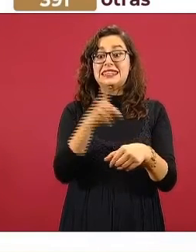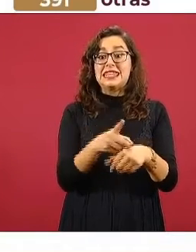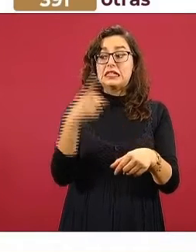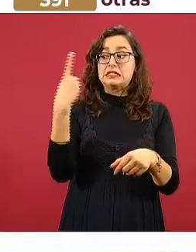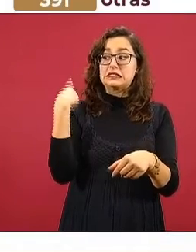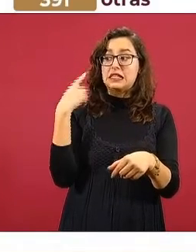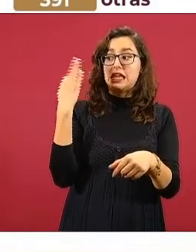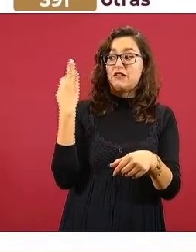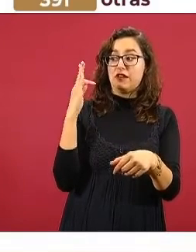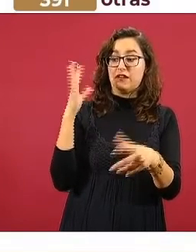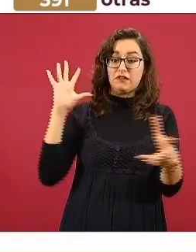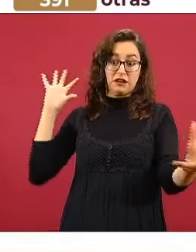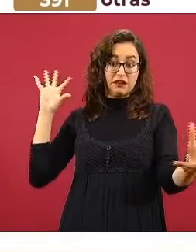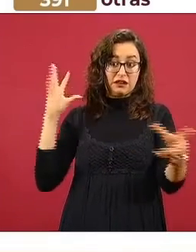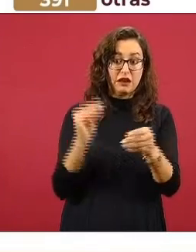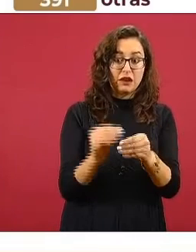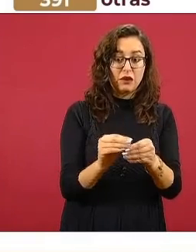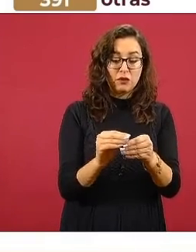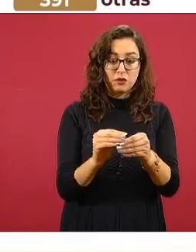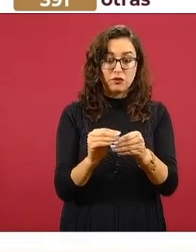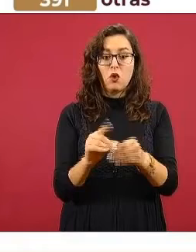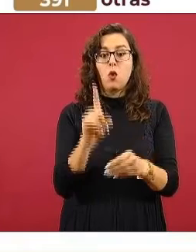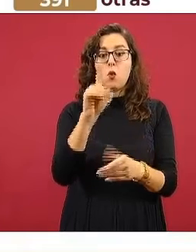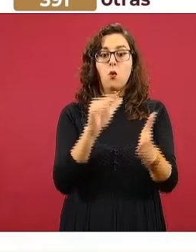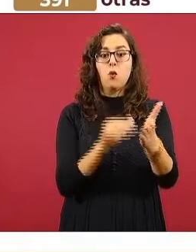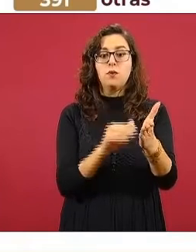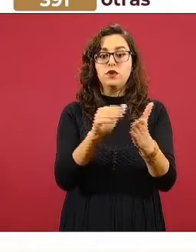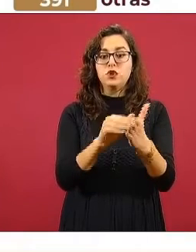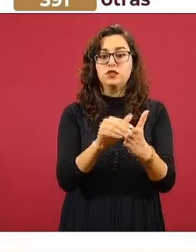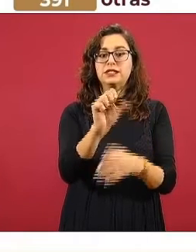como confirmados a COVID-19, de